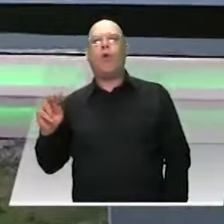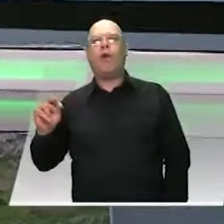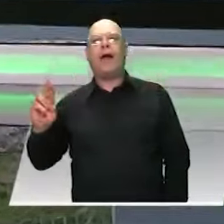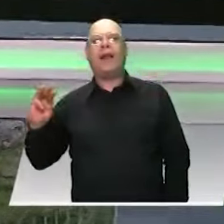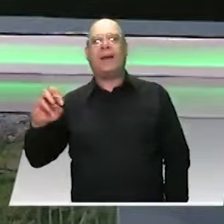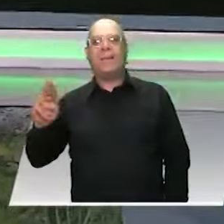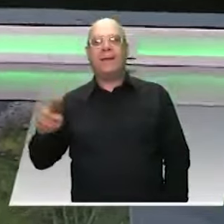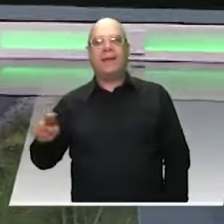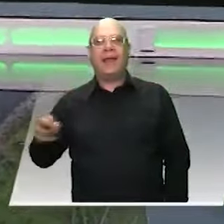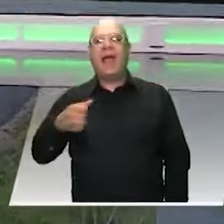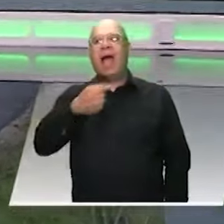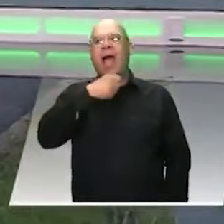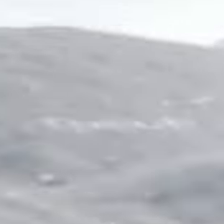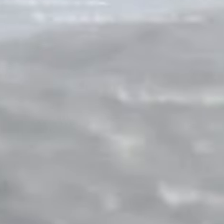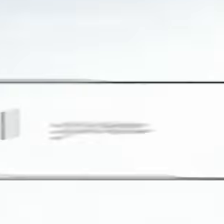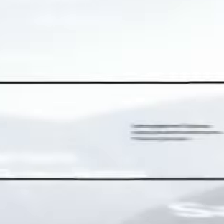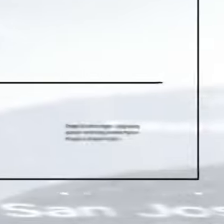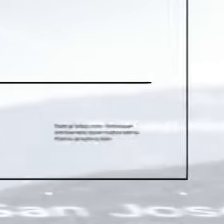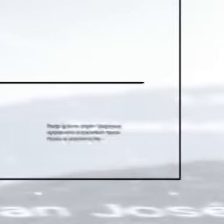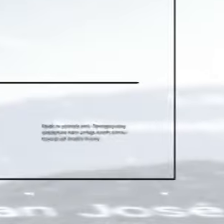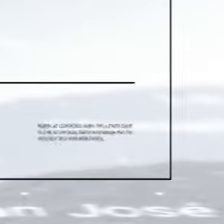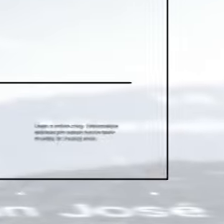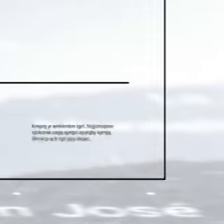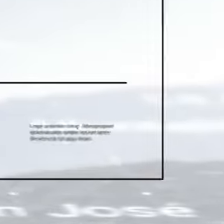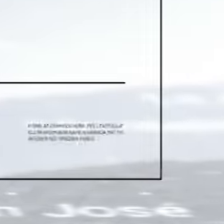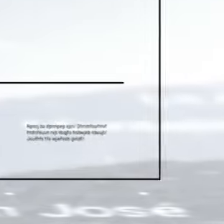noticias la región se siente